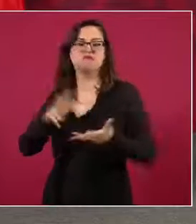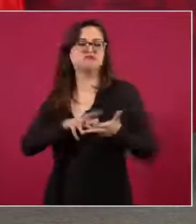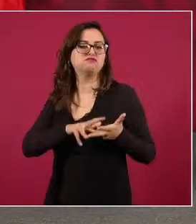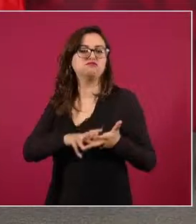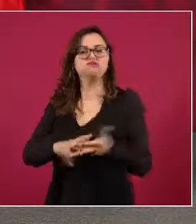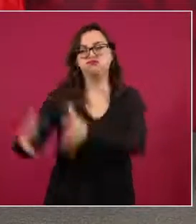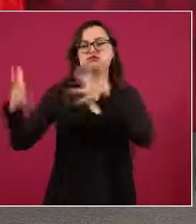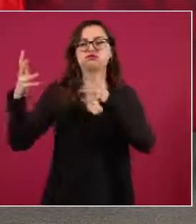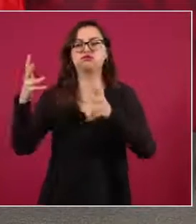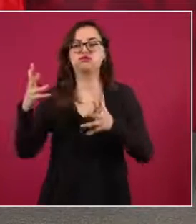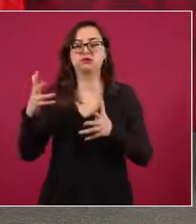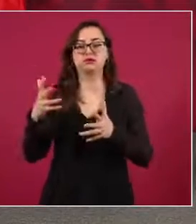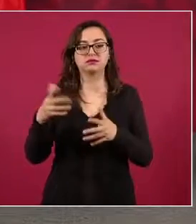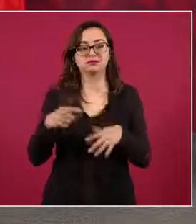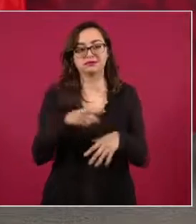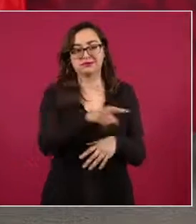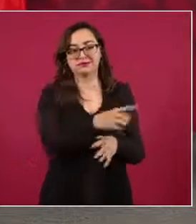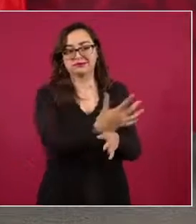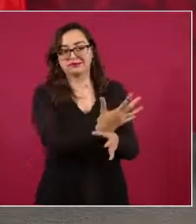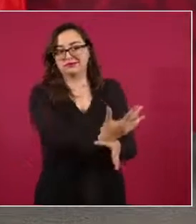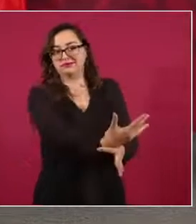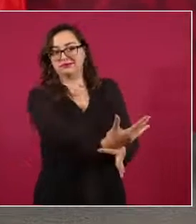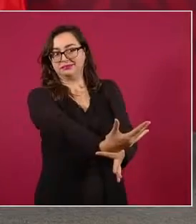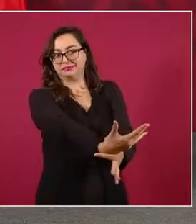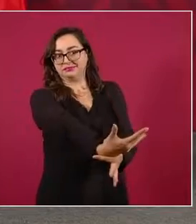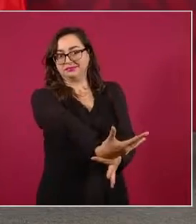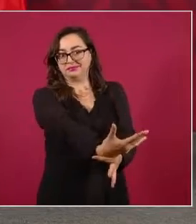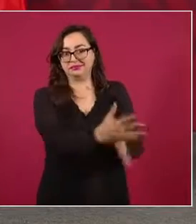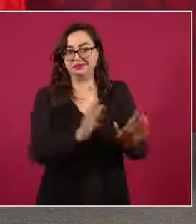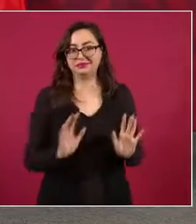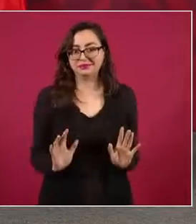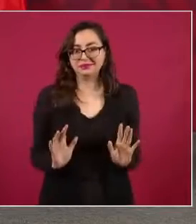lo que vino aquí a decir